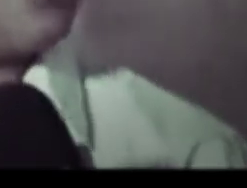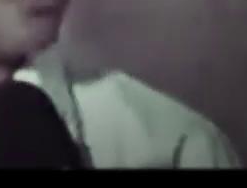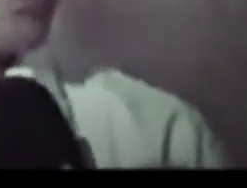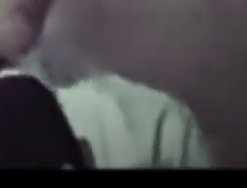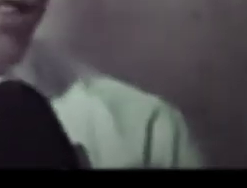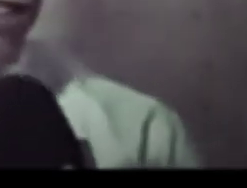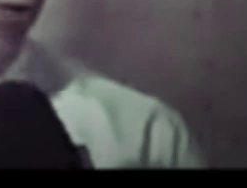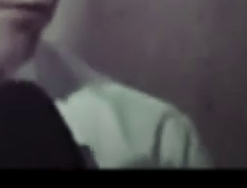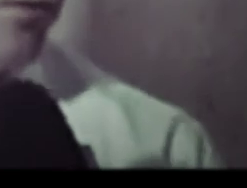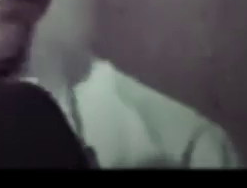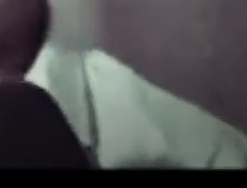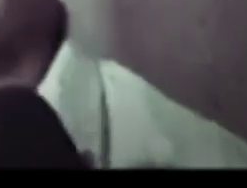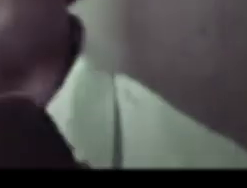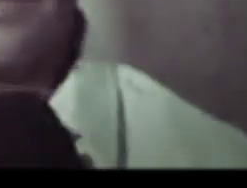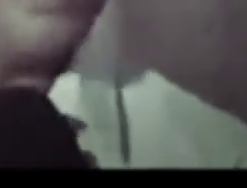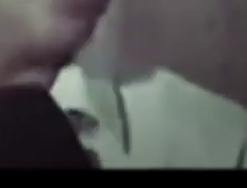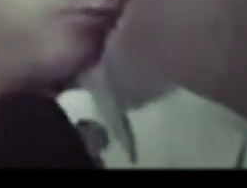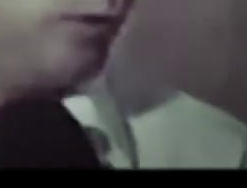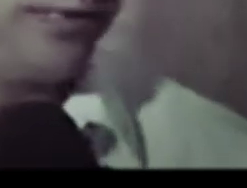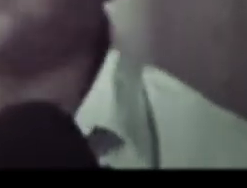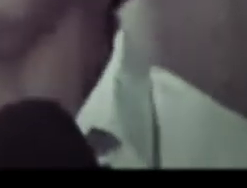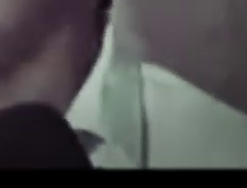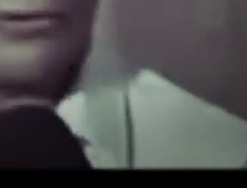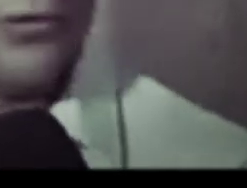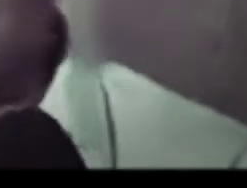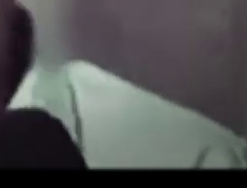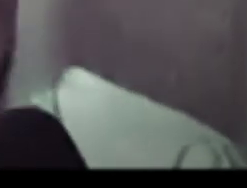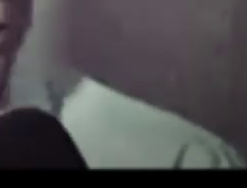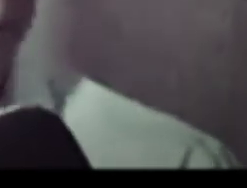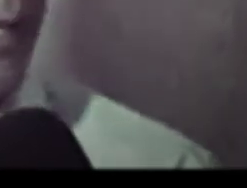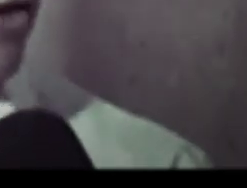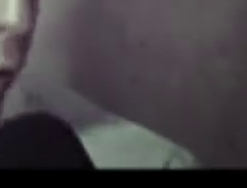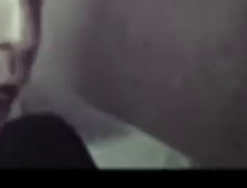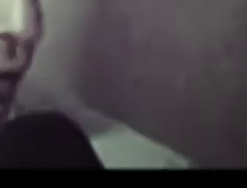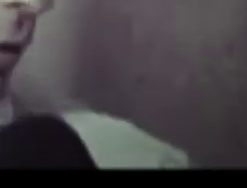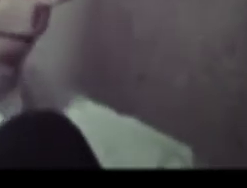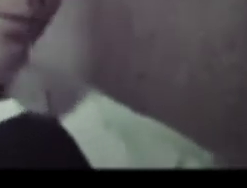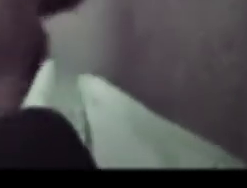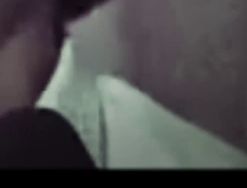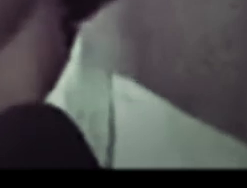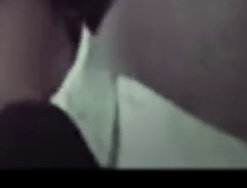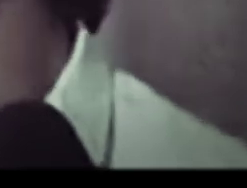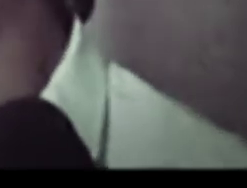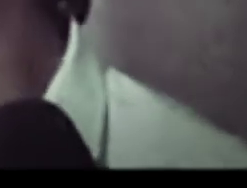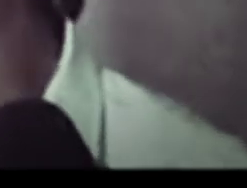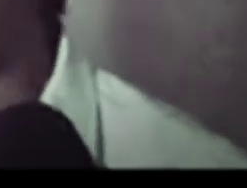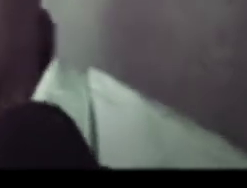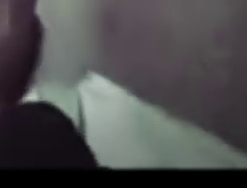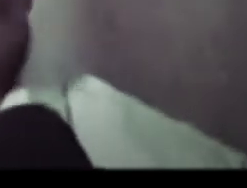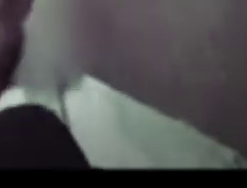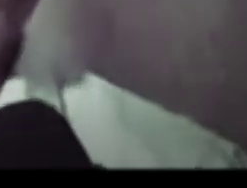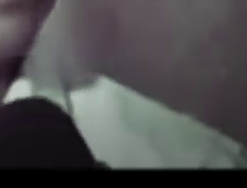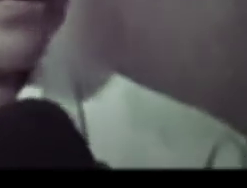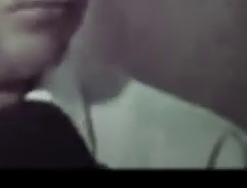Igualmente, eso queda protegido. Estamos hablando de delitos comunes, violación, homicidio, rapiña, corrupción. Lo que